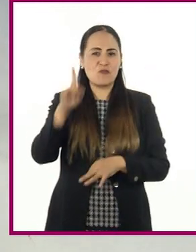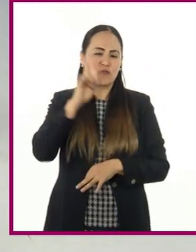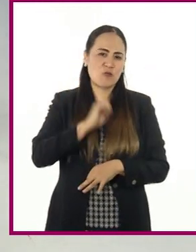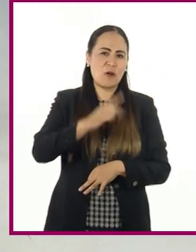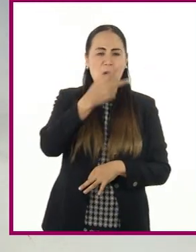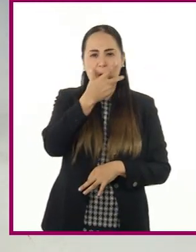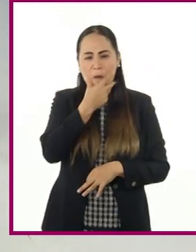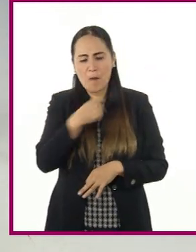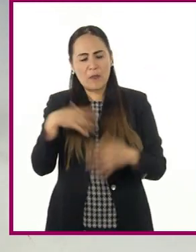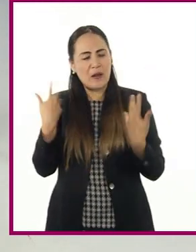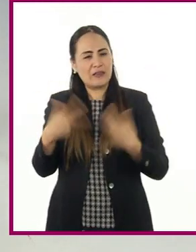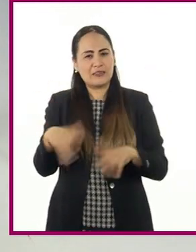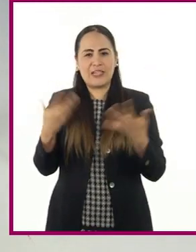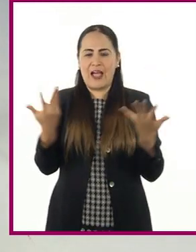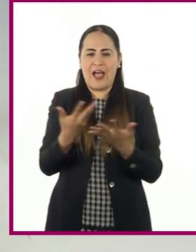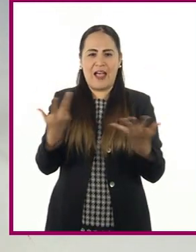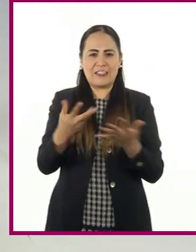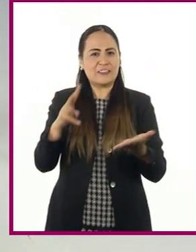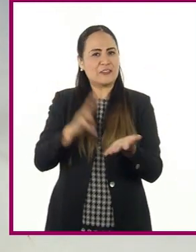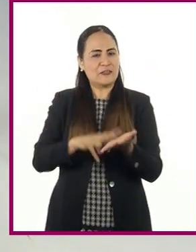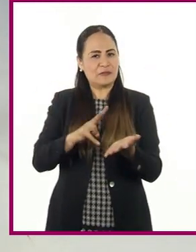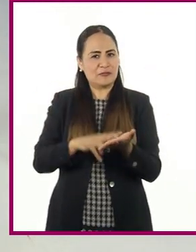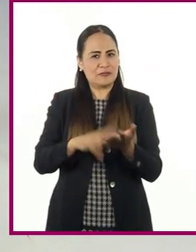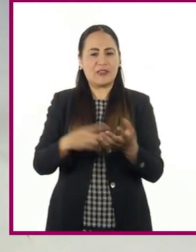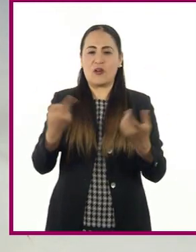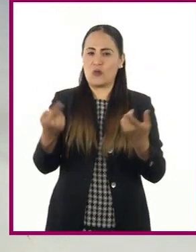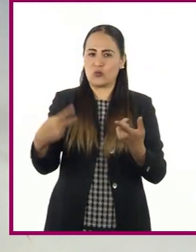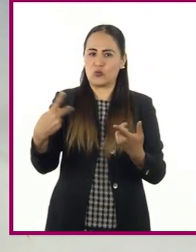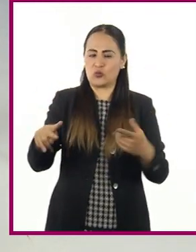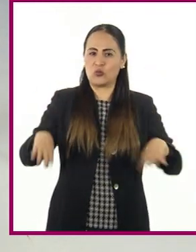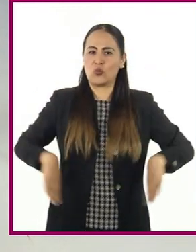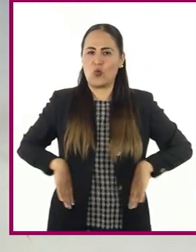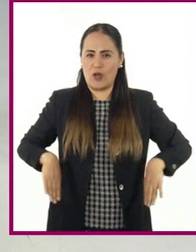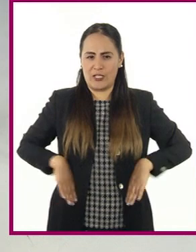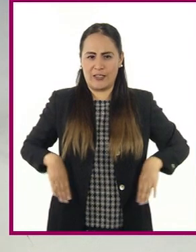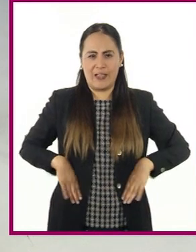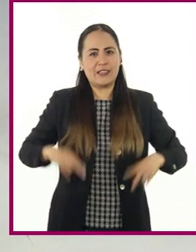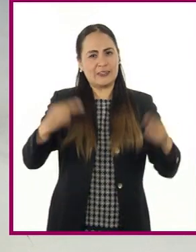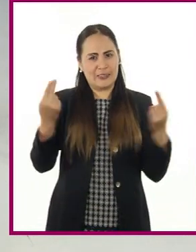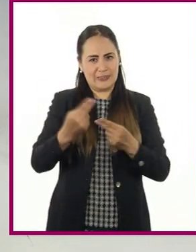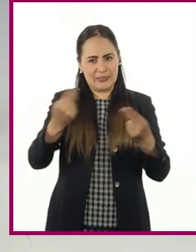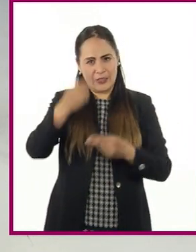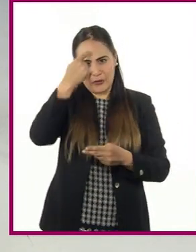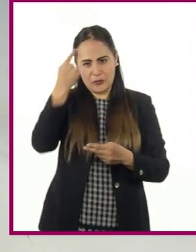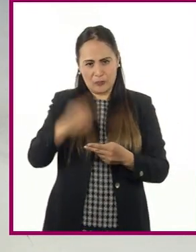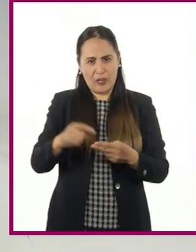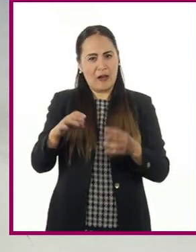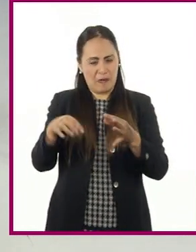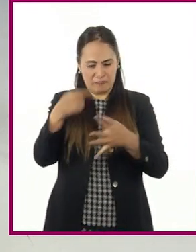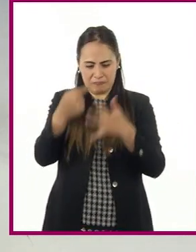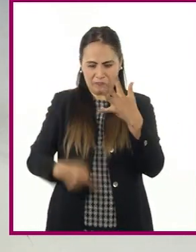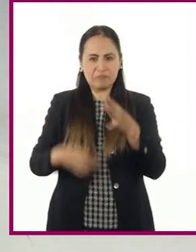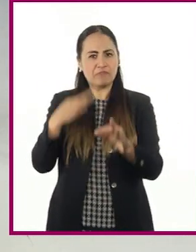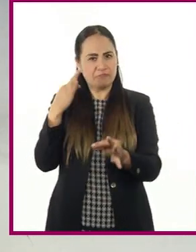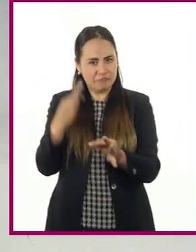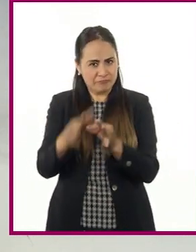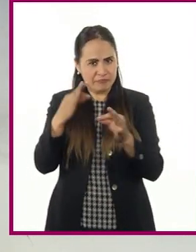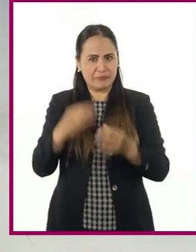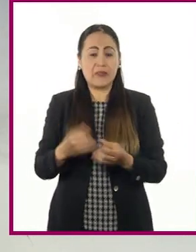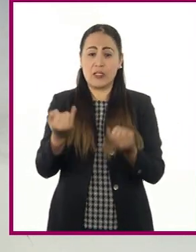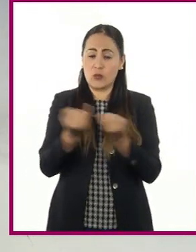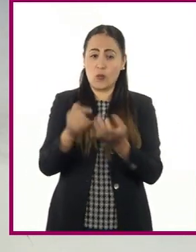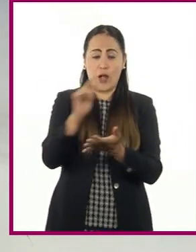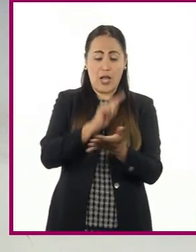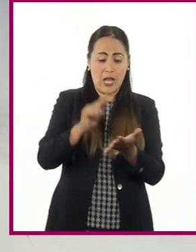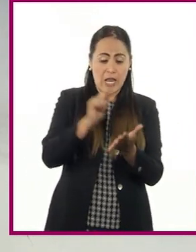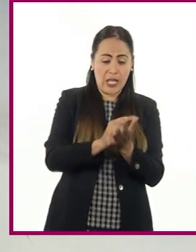y servidores públicos, de las cualidades y valores que se requieren para llegar a hacerlo, así como de las leyes